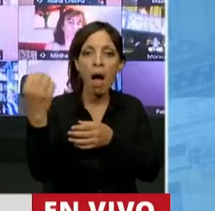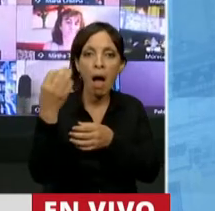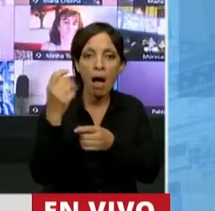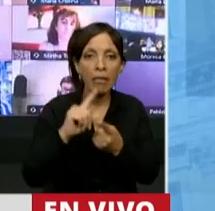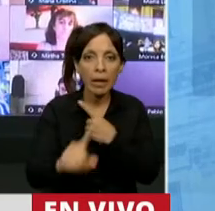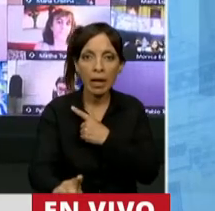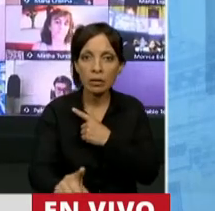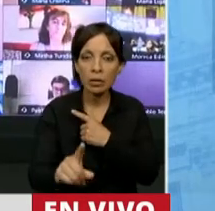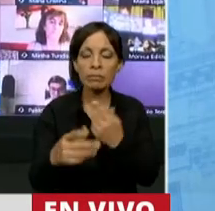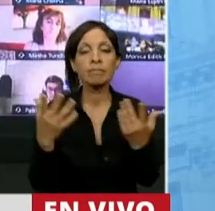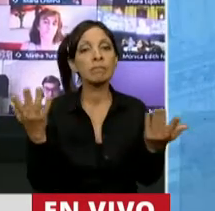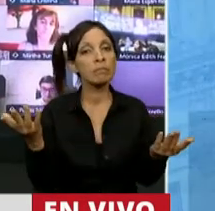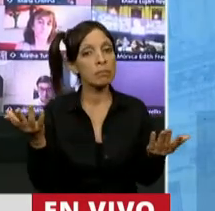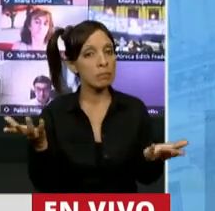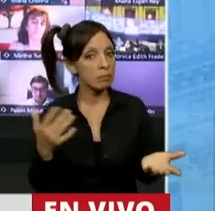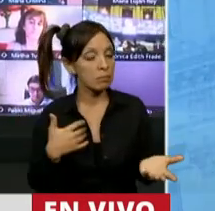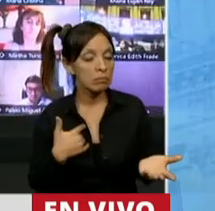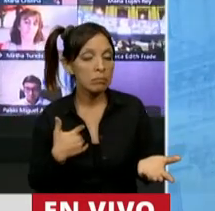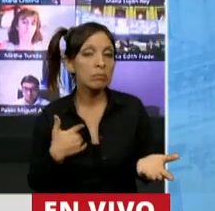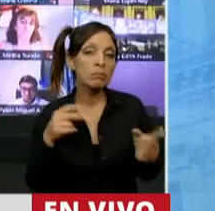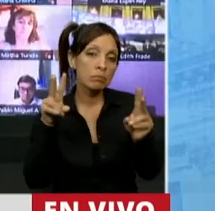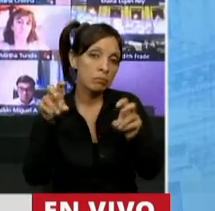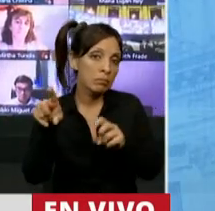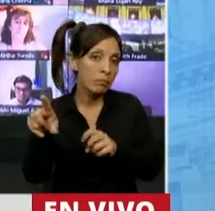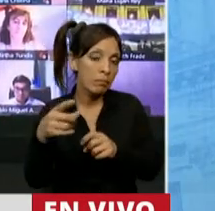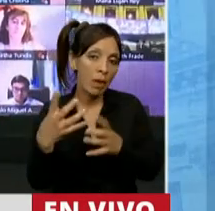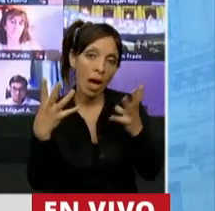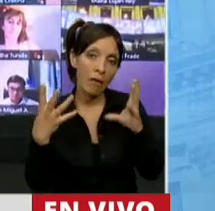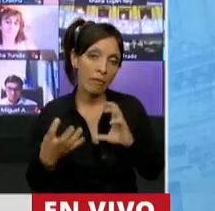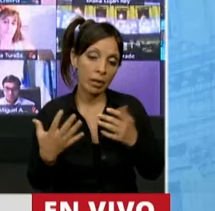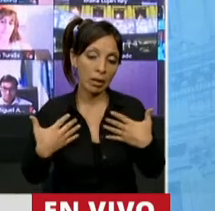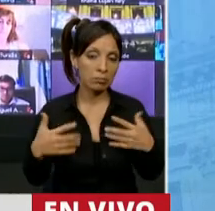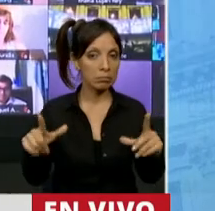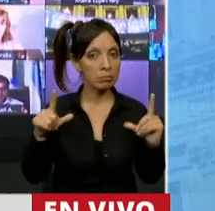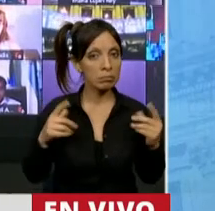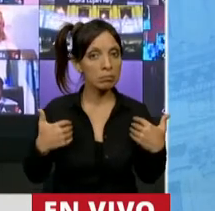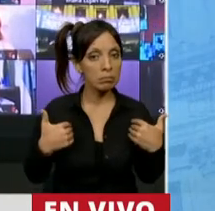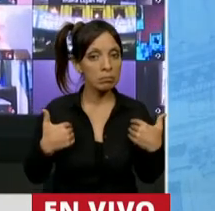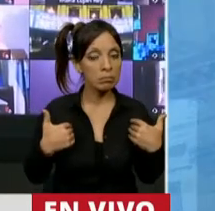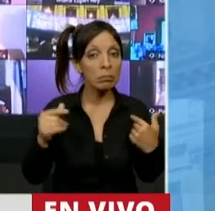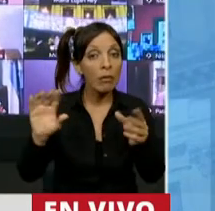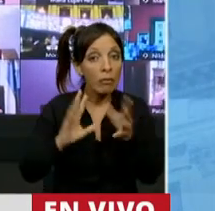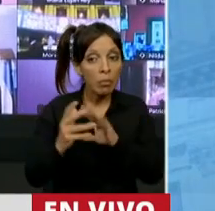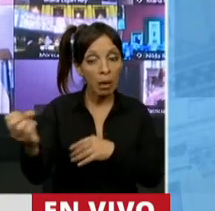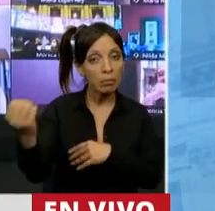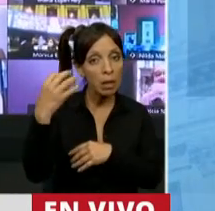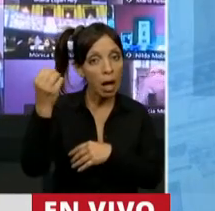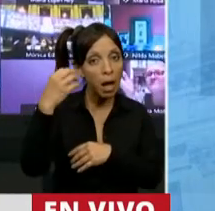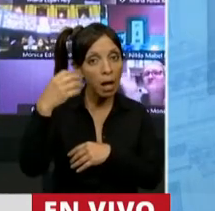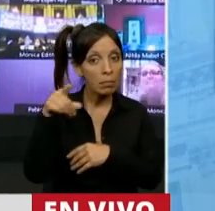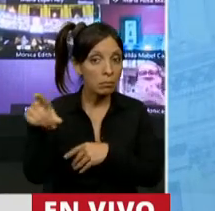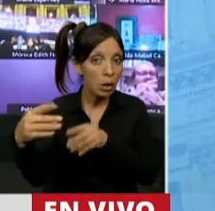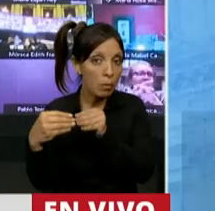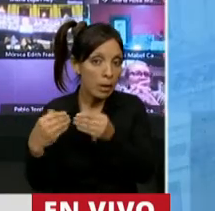eso es sobreviniente la cuestión, porque afecta a mi decoro el agravio que yo sufrí de parte de mi